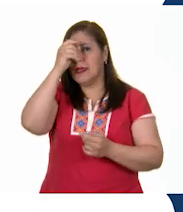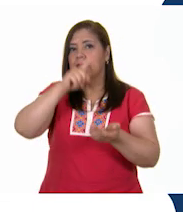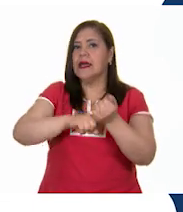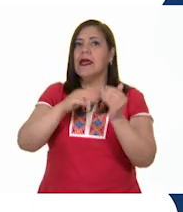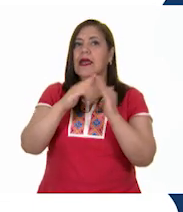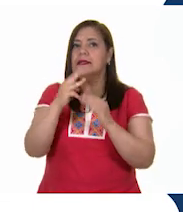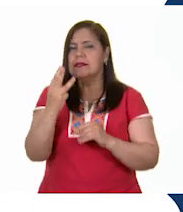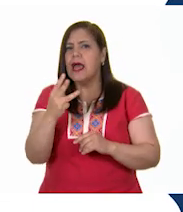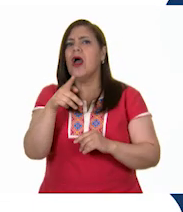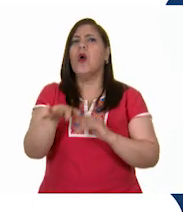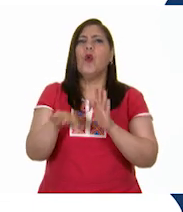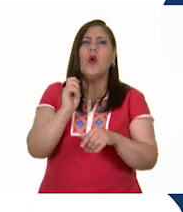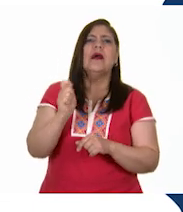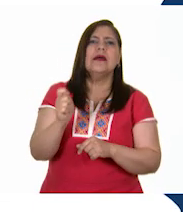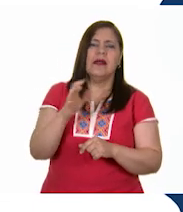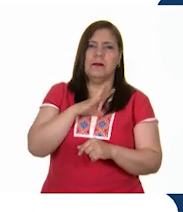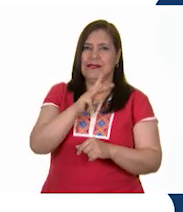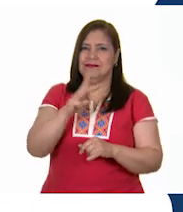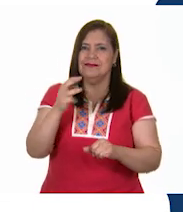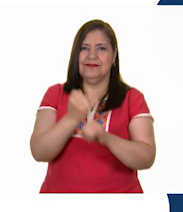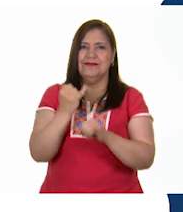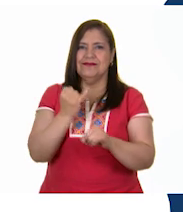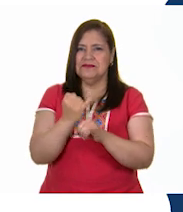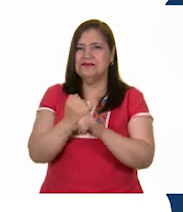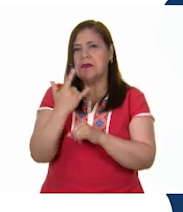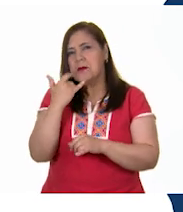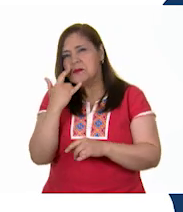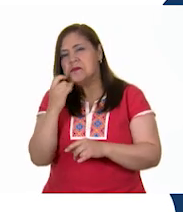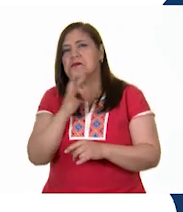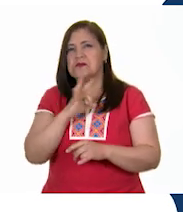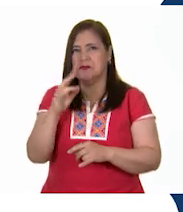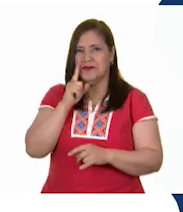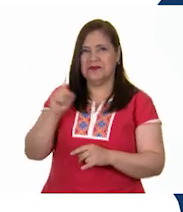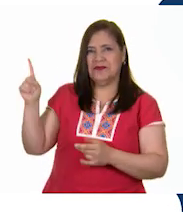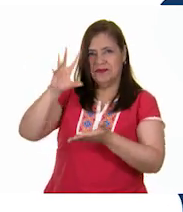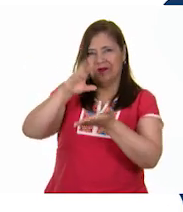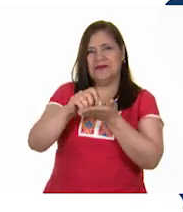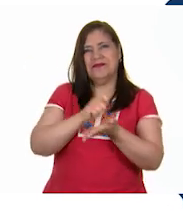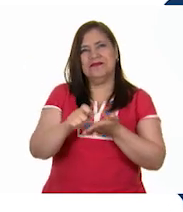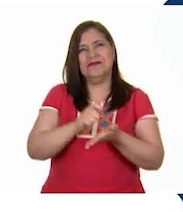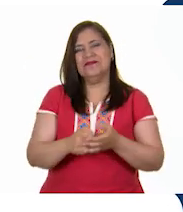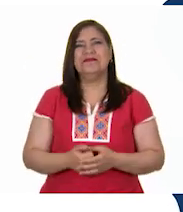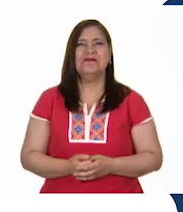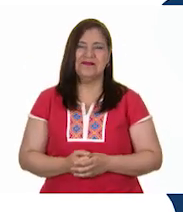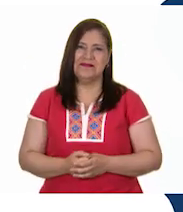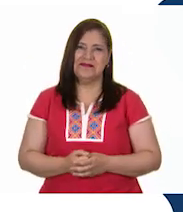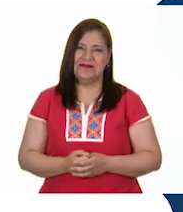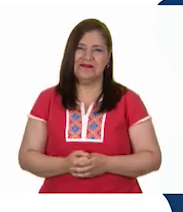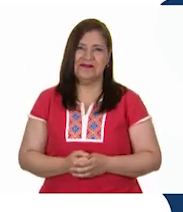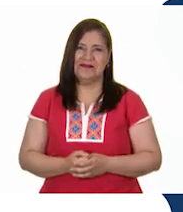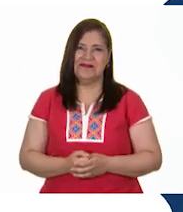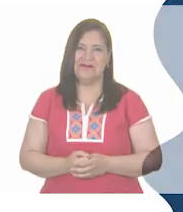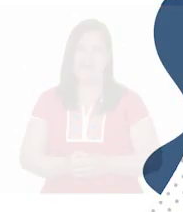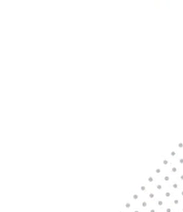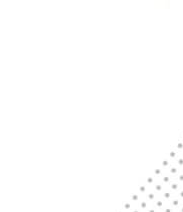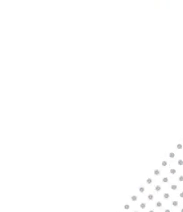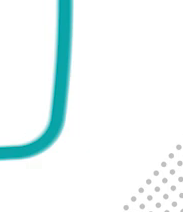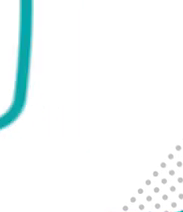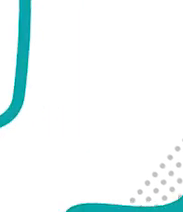3, los puedes encontrar en la siguiente liga: aprendeencasa.sep.gov.mx.